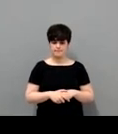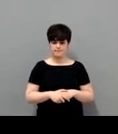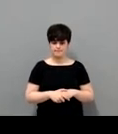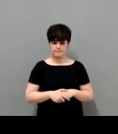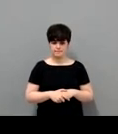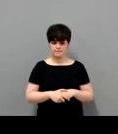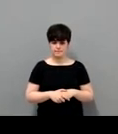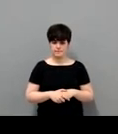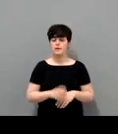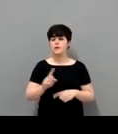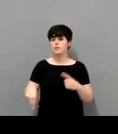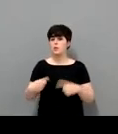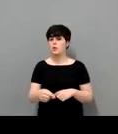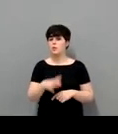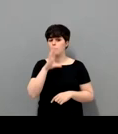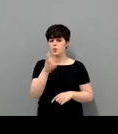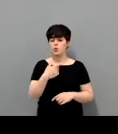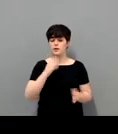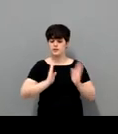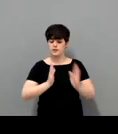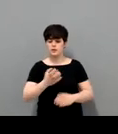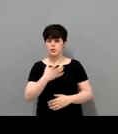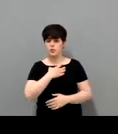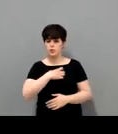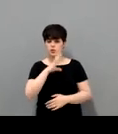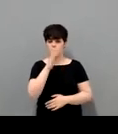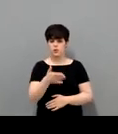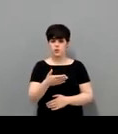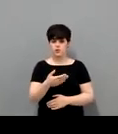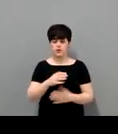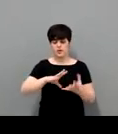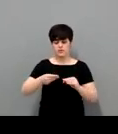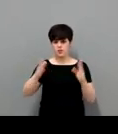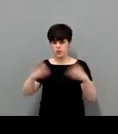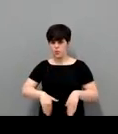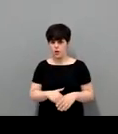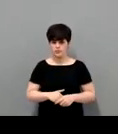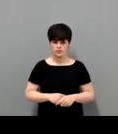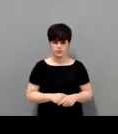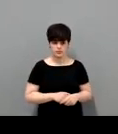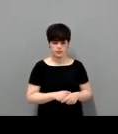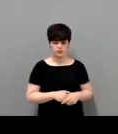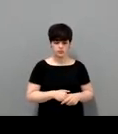adaptaciones. Y después tampoco podían darme tratamiento por falta de adaptaciones.